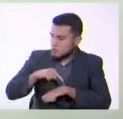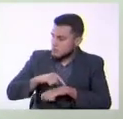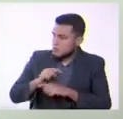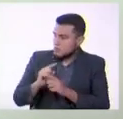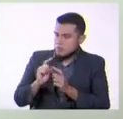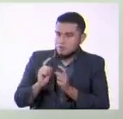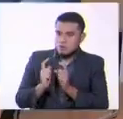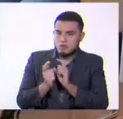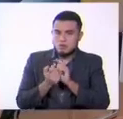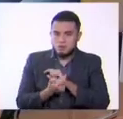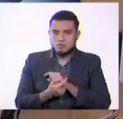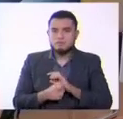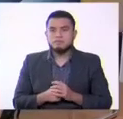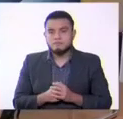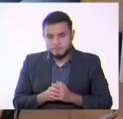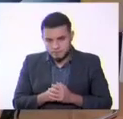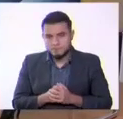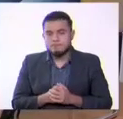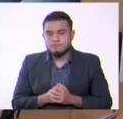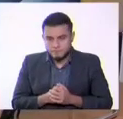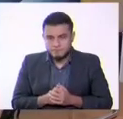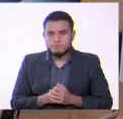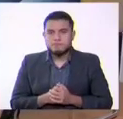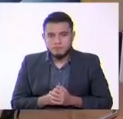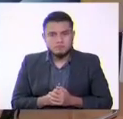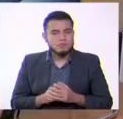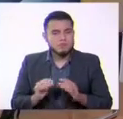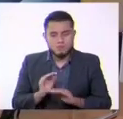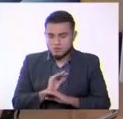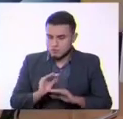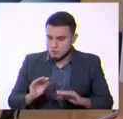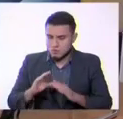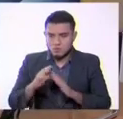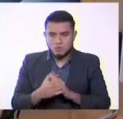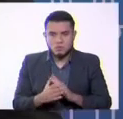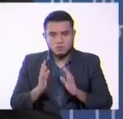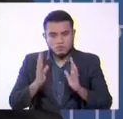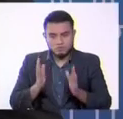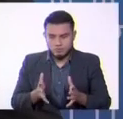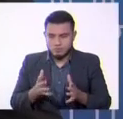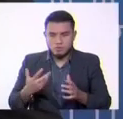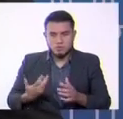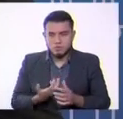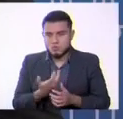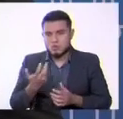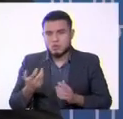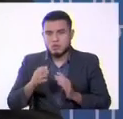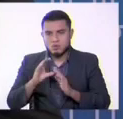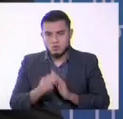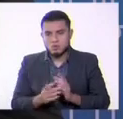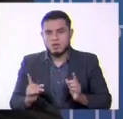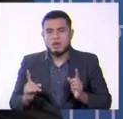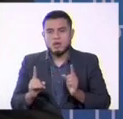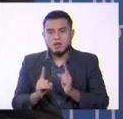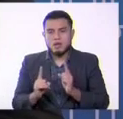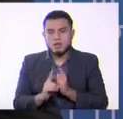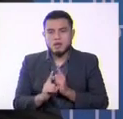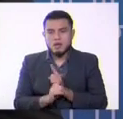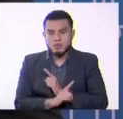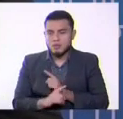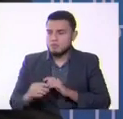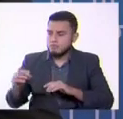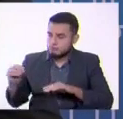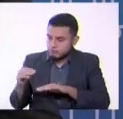así? Definitivamente. Ninguna cultura es estática, todas cambian y reciben injerencias